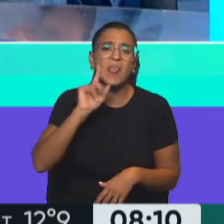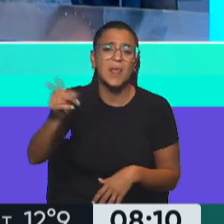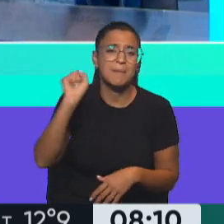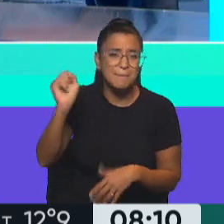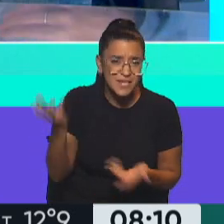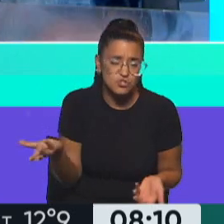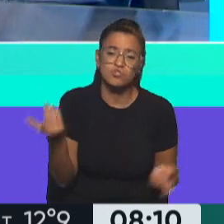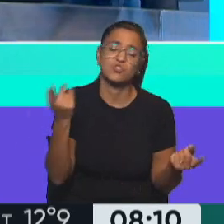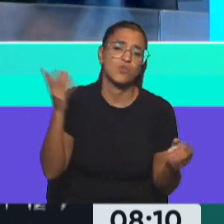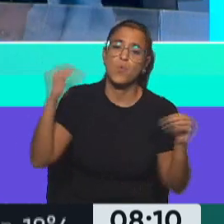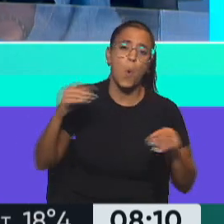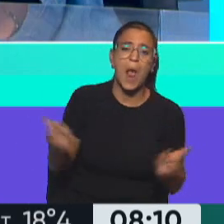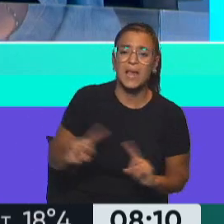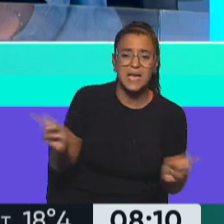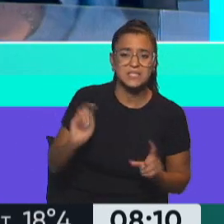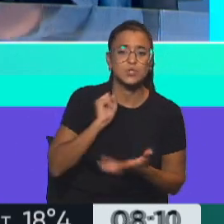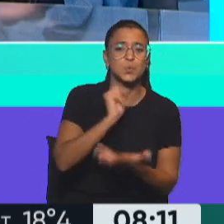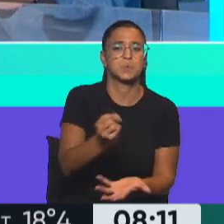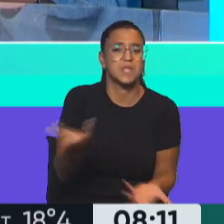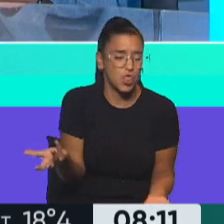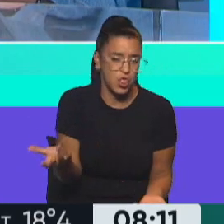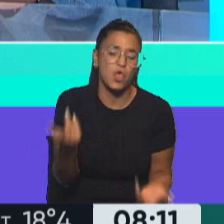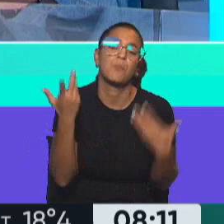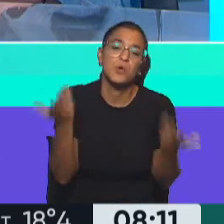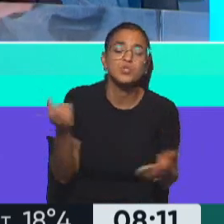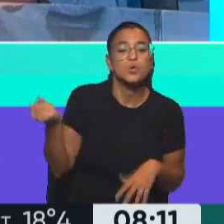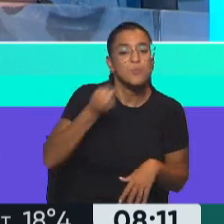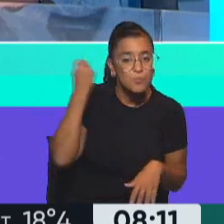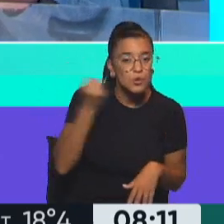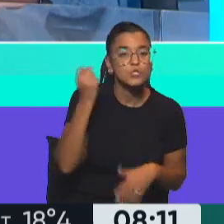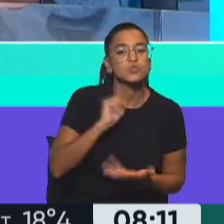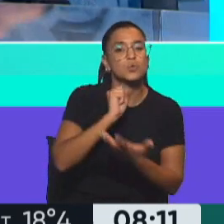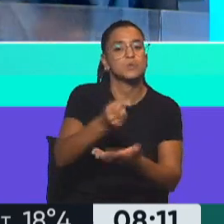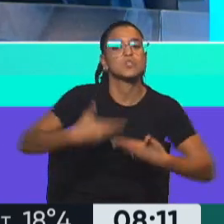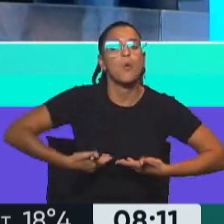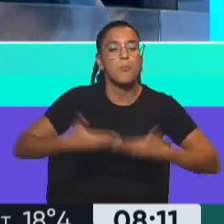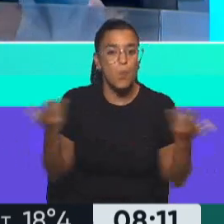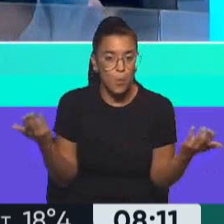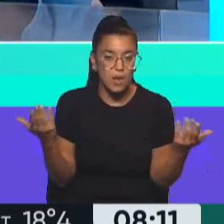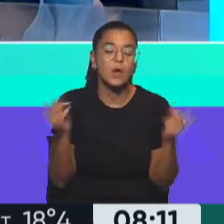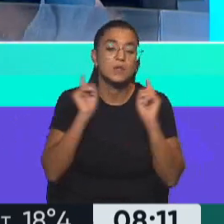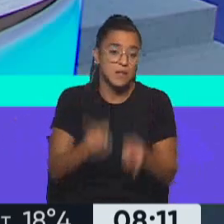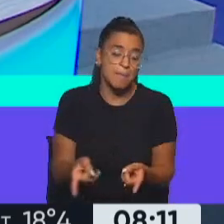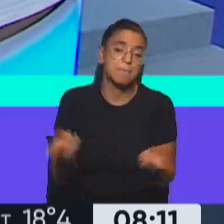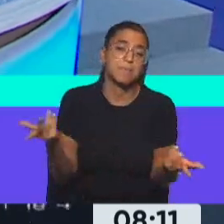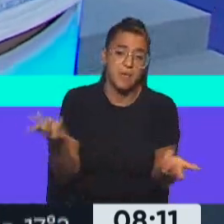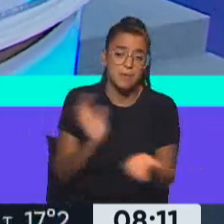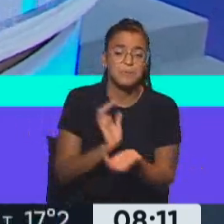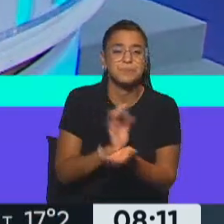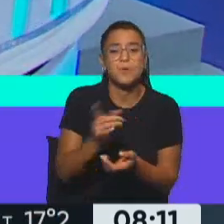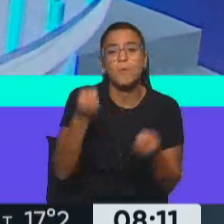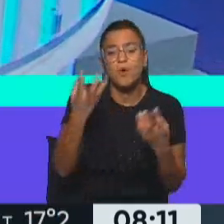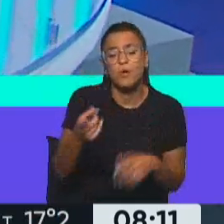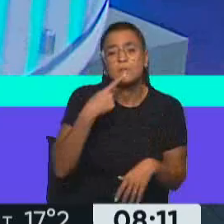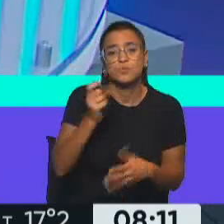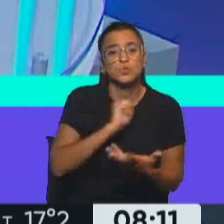pesos. Entonces ya no alcanzaba ese subsidio entre cruzados, por eso es importante ahí el subsidio público, que también va a ser entre cruzados, porque en definitiva los que